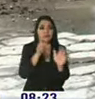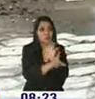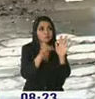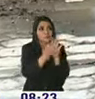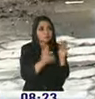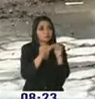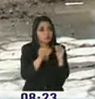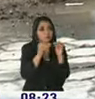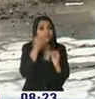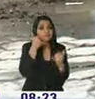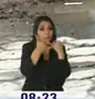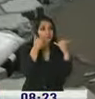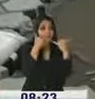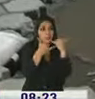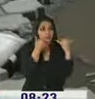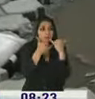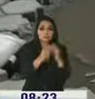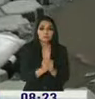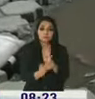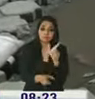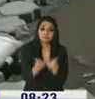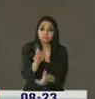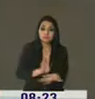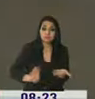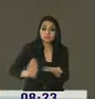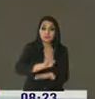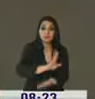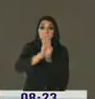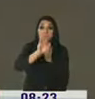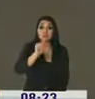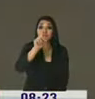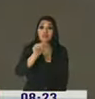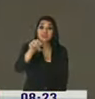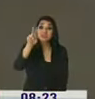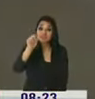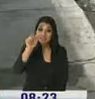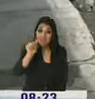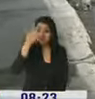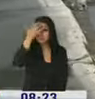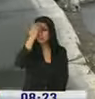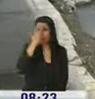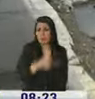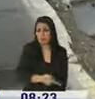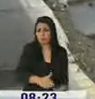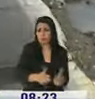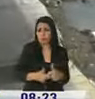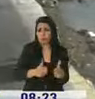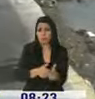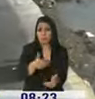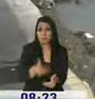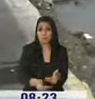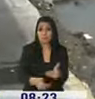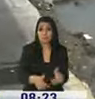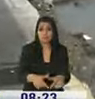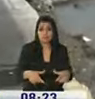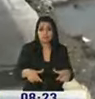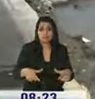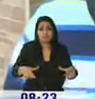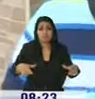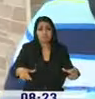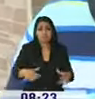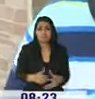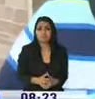más insistencia. Los moradores del barrio Clemente Bayén están preocupados por el inconveniente que aseguran, conforme pasa el tiempo, es más